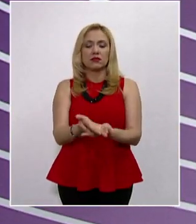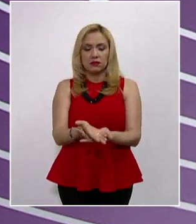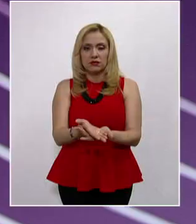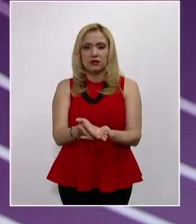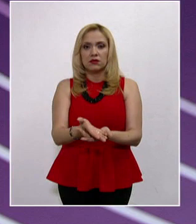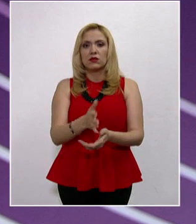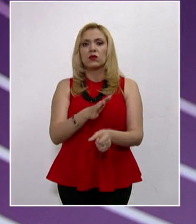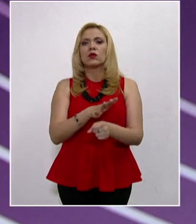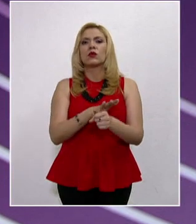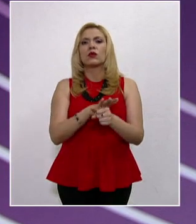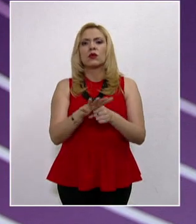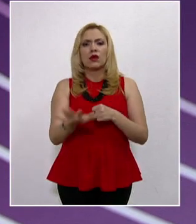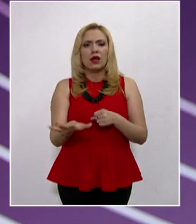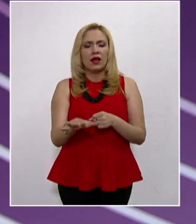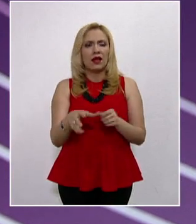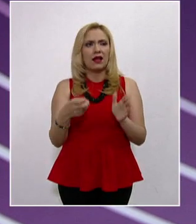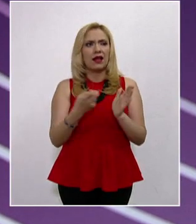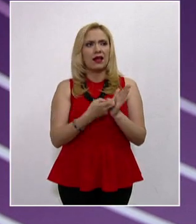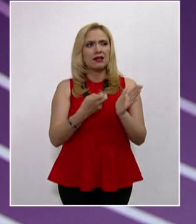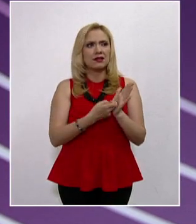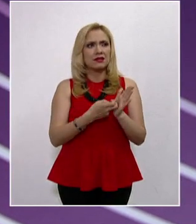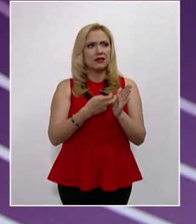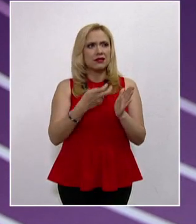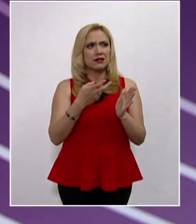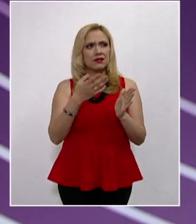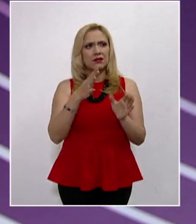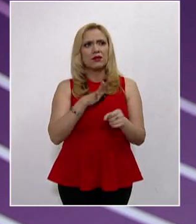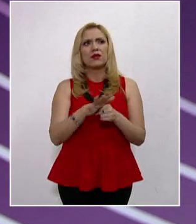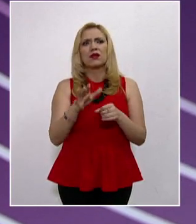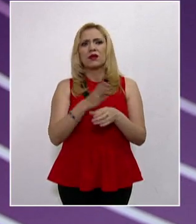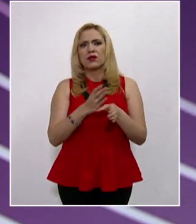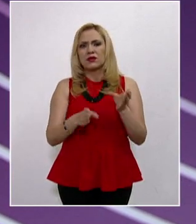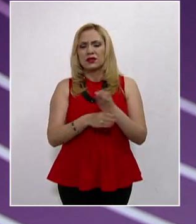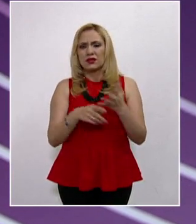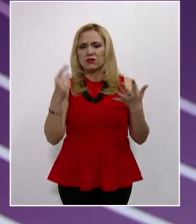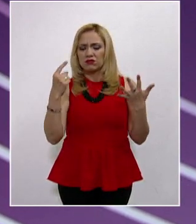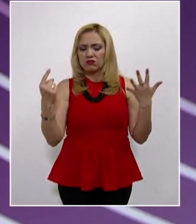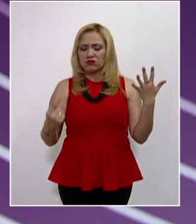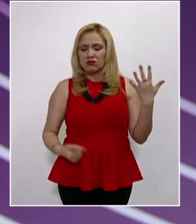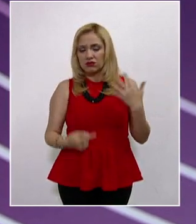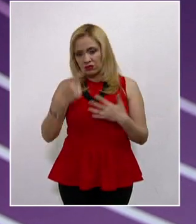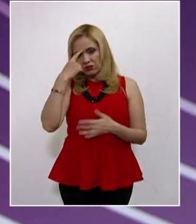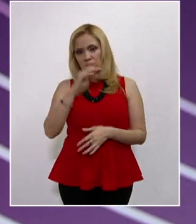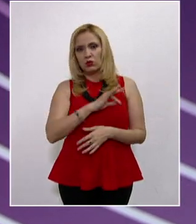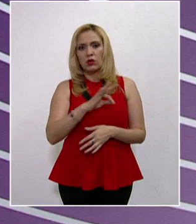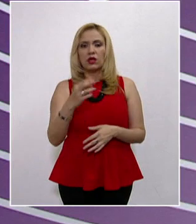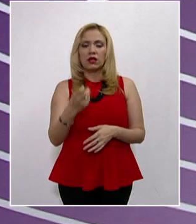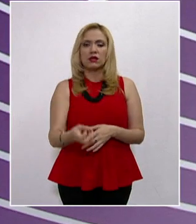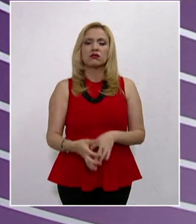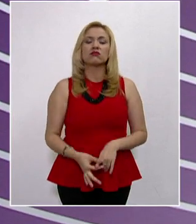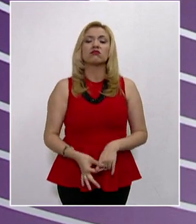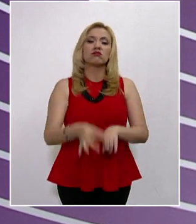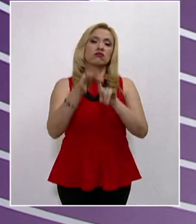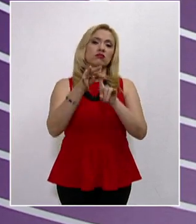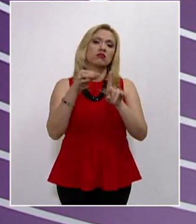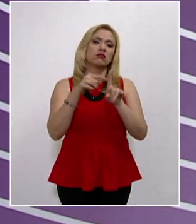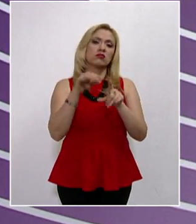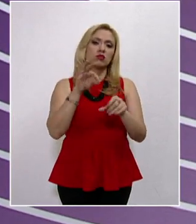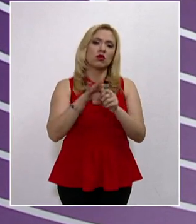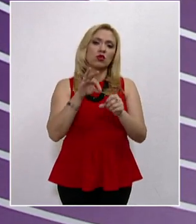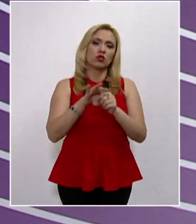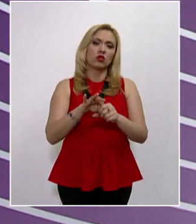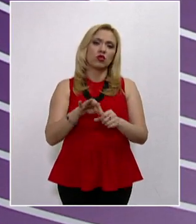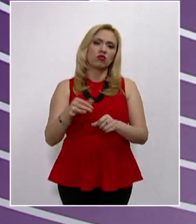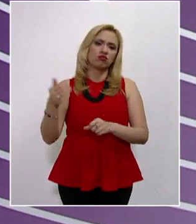particular. ¿Cuál sería esta visión o qué argumentos esenciales se dan para sustentar el voto en